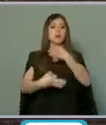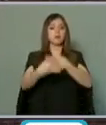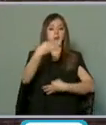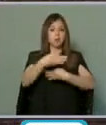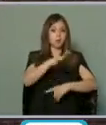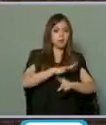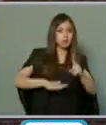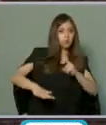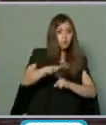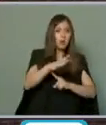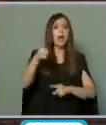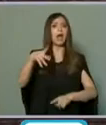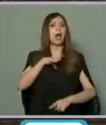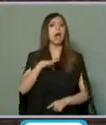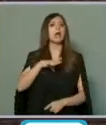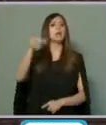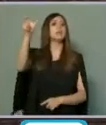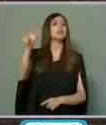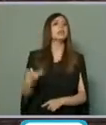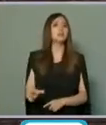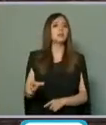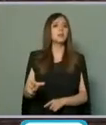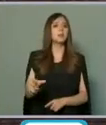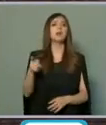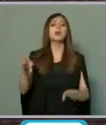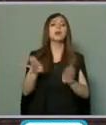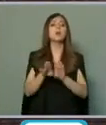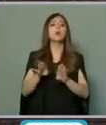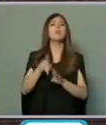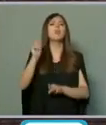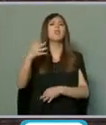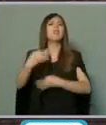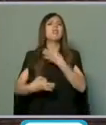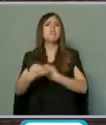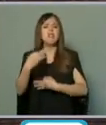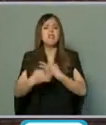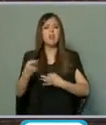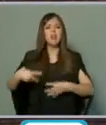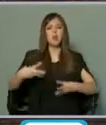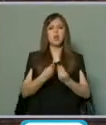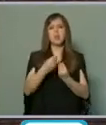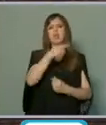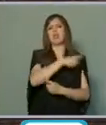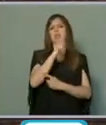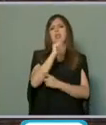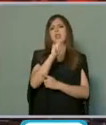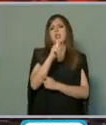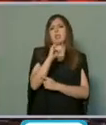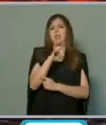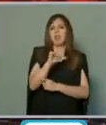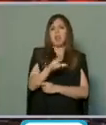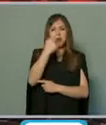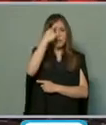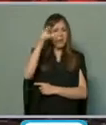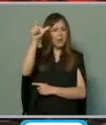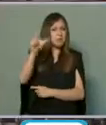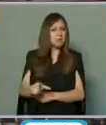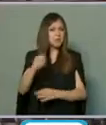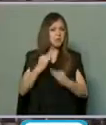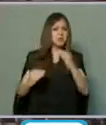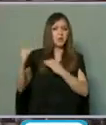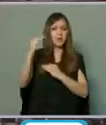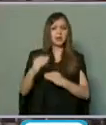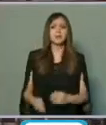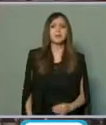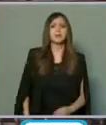se nos olvida que existe, ¿no? Pero cuéntanos, ¿qué hace un tribunal electoral? ¿Para qué está esta figura ahí? Mira, te